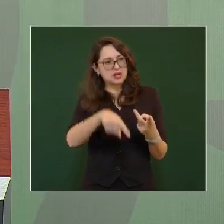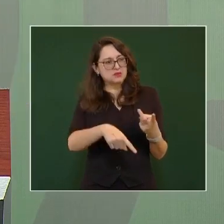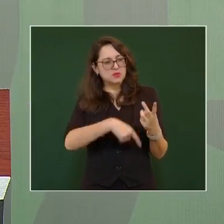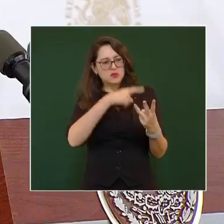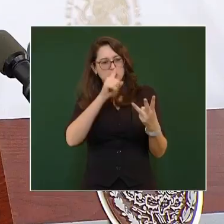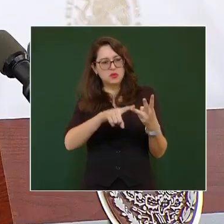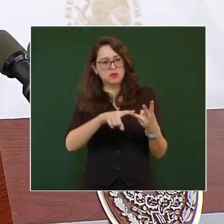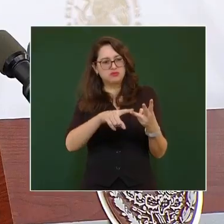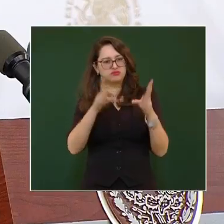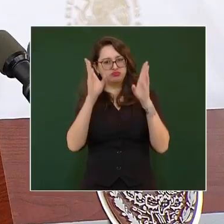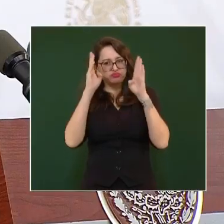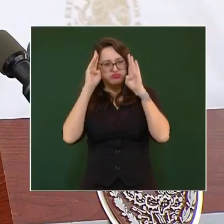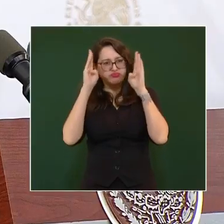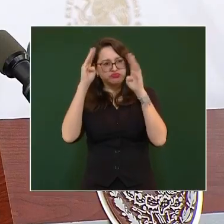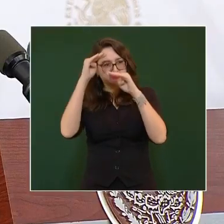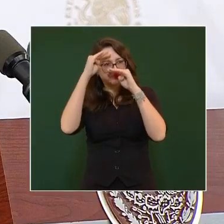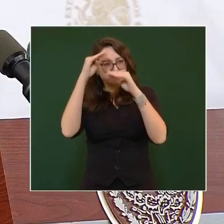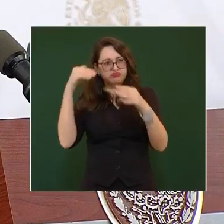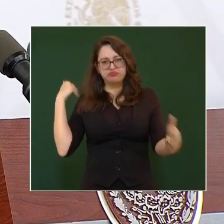durante décadas